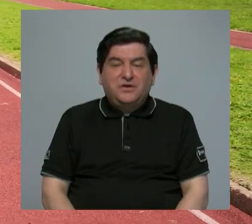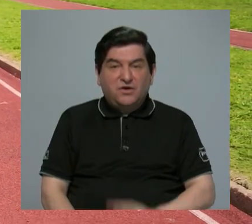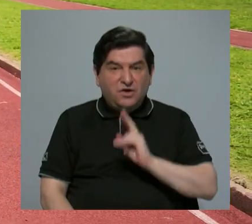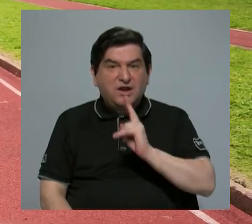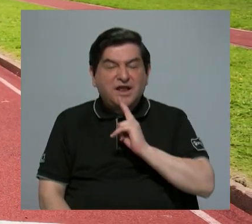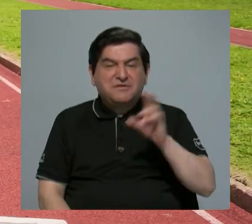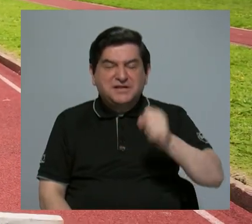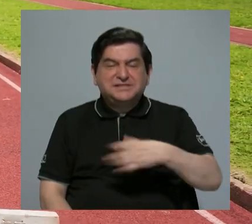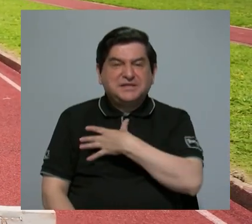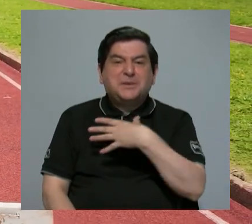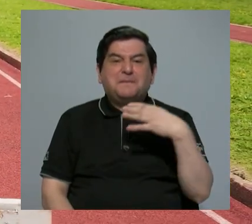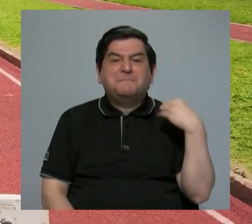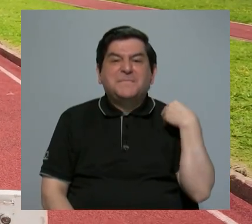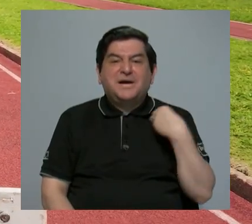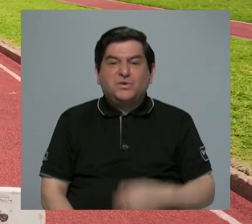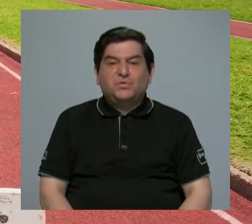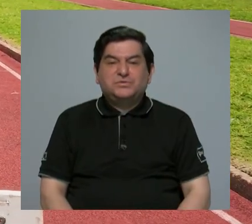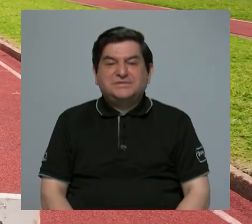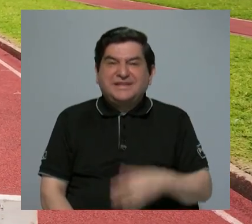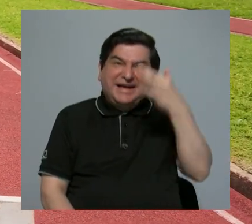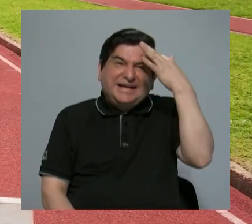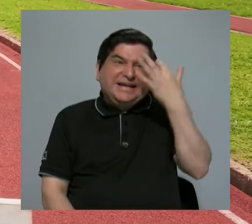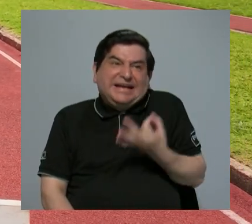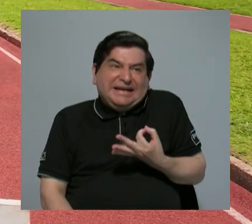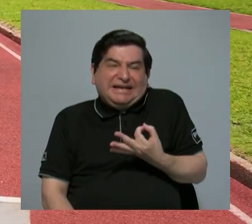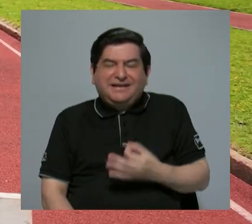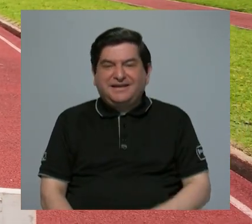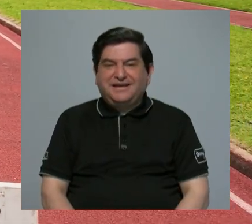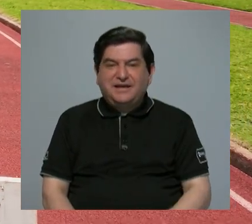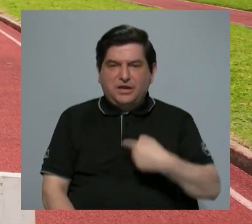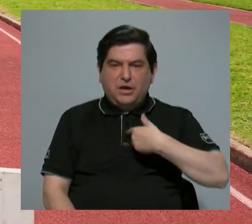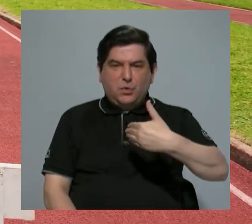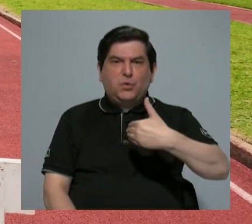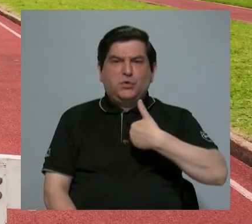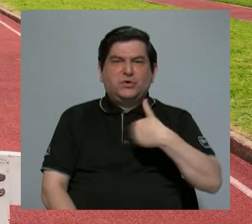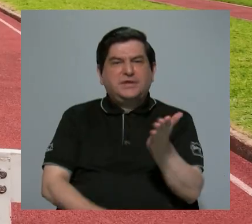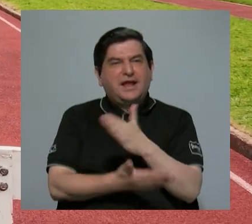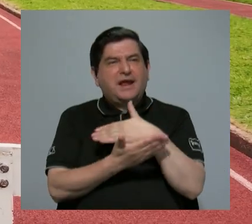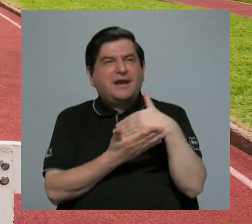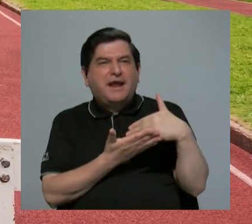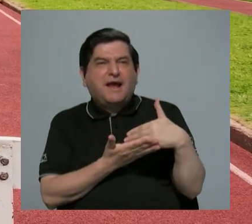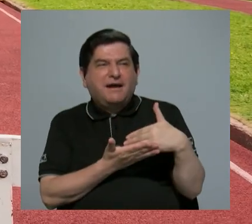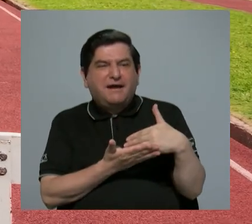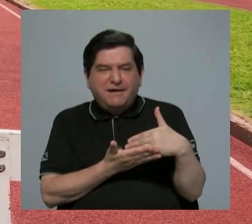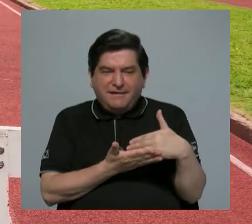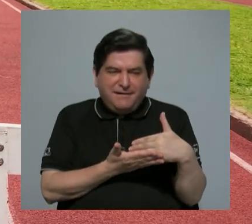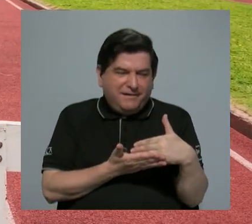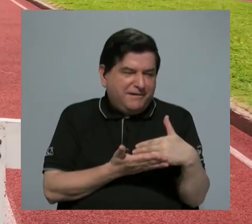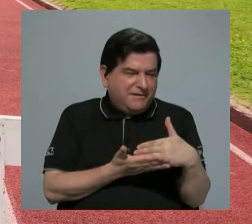La verdad sí me gusta como creer que uno tiene algún